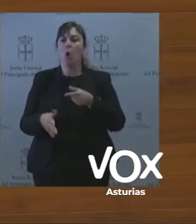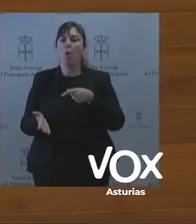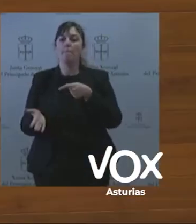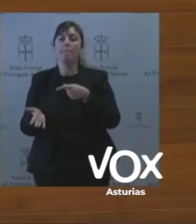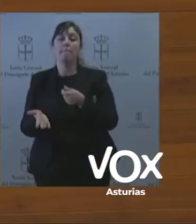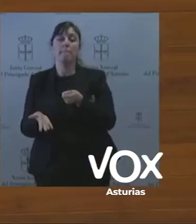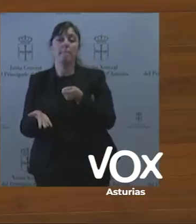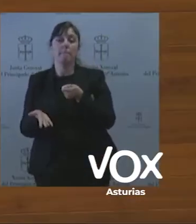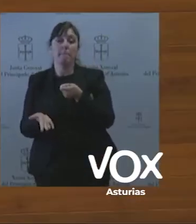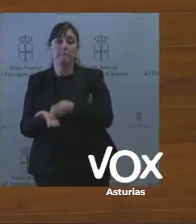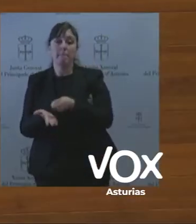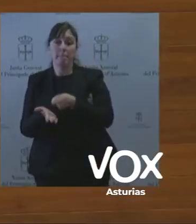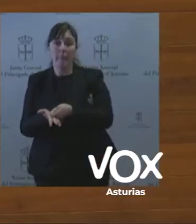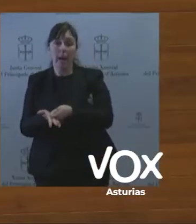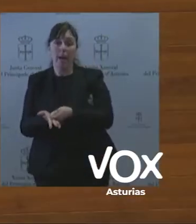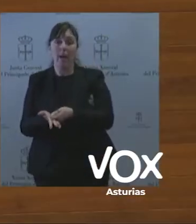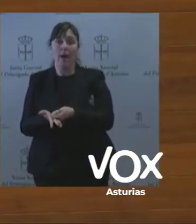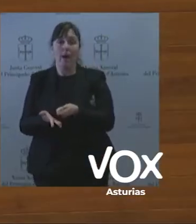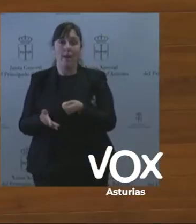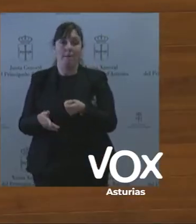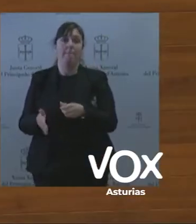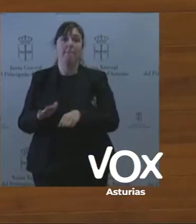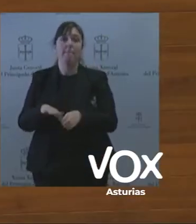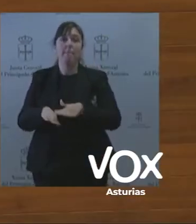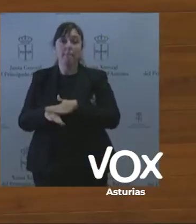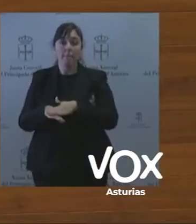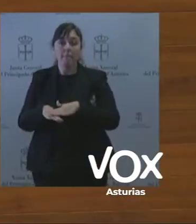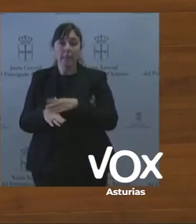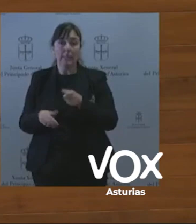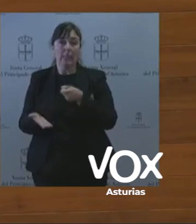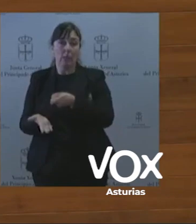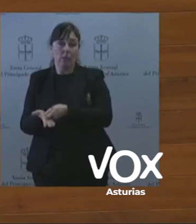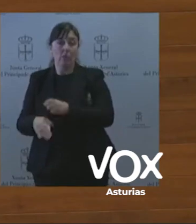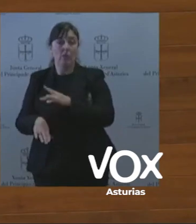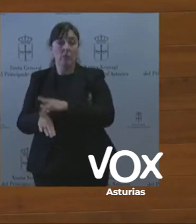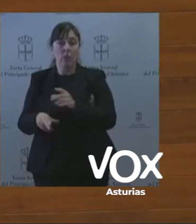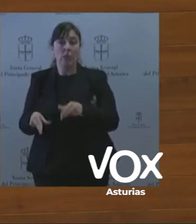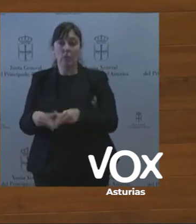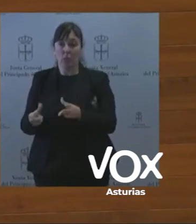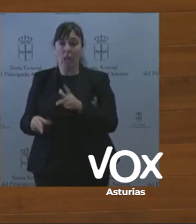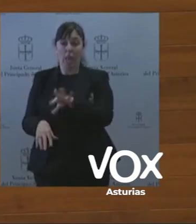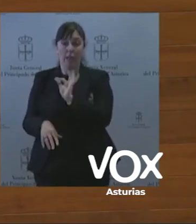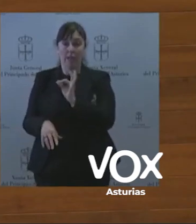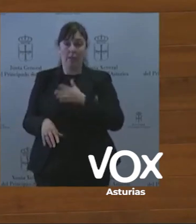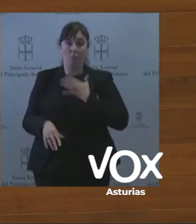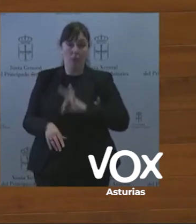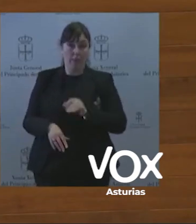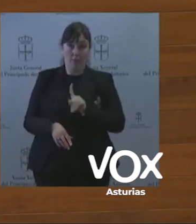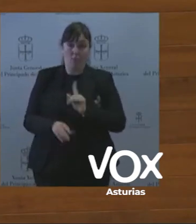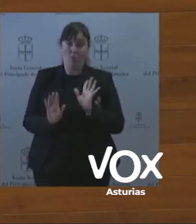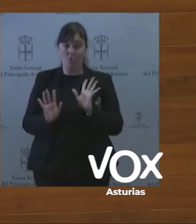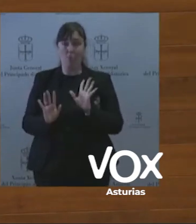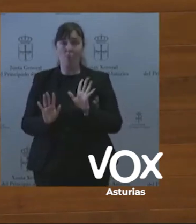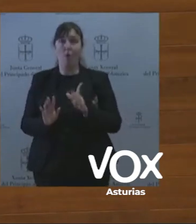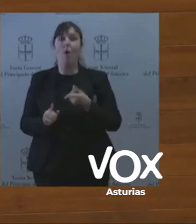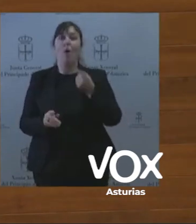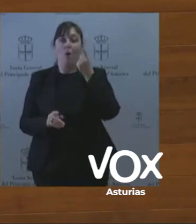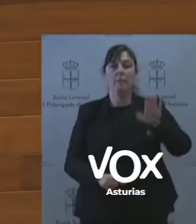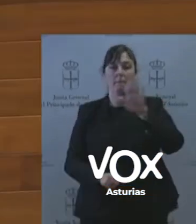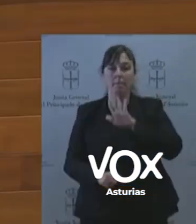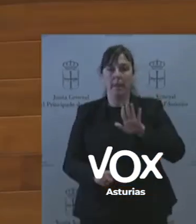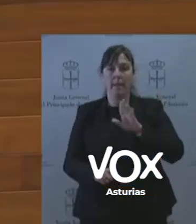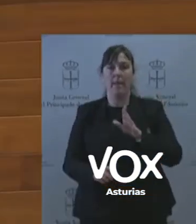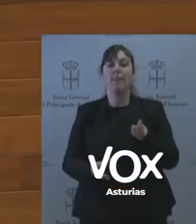los autónomos, señorías, las cuentas no les salen y por eso no aguantan más. Necesitan ayuda y apoyo del